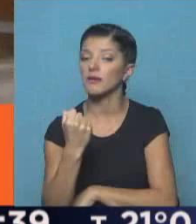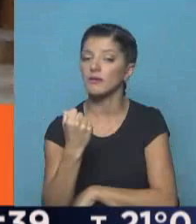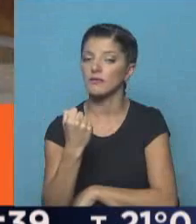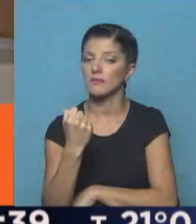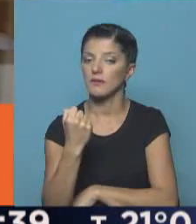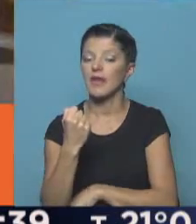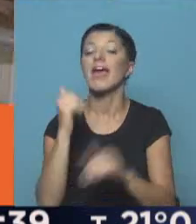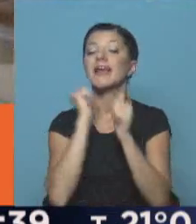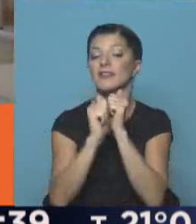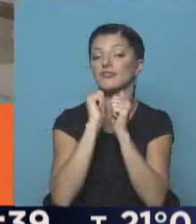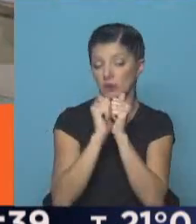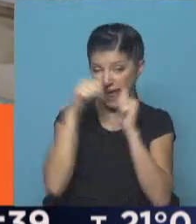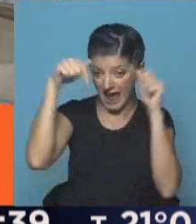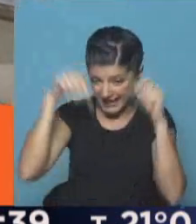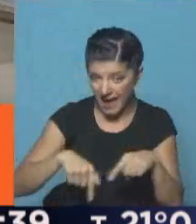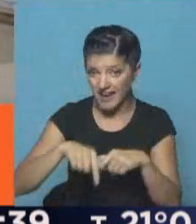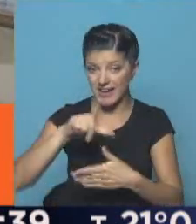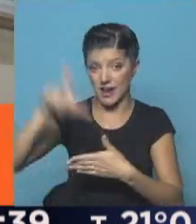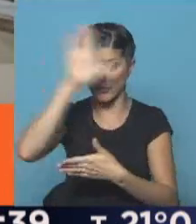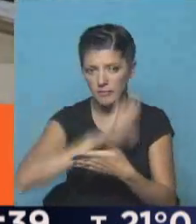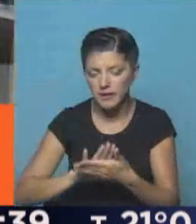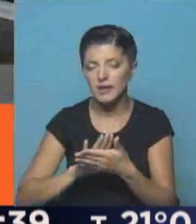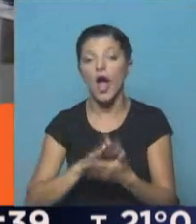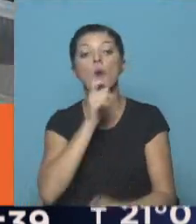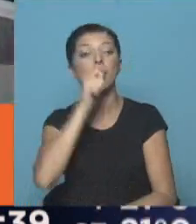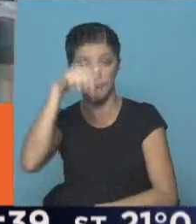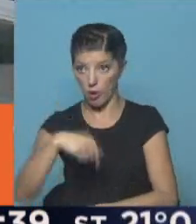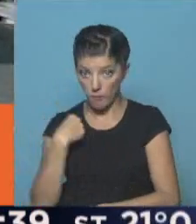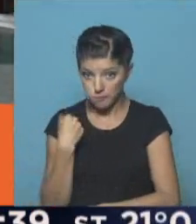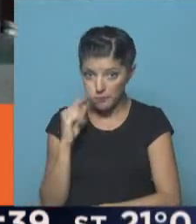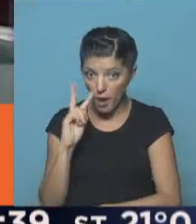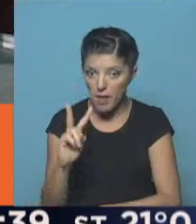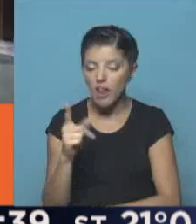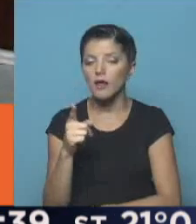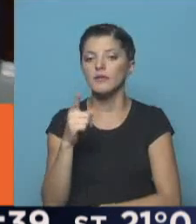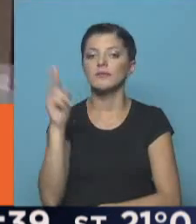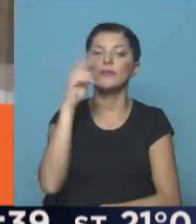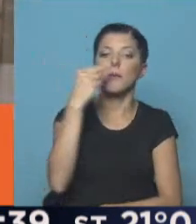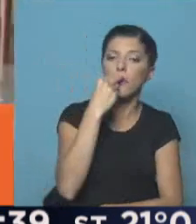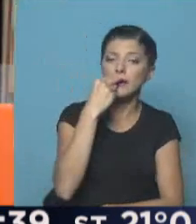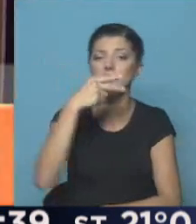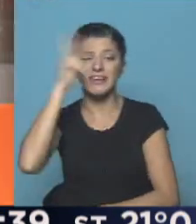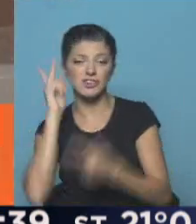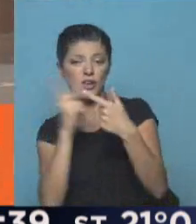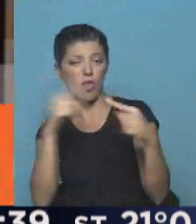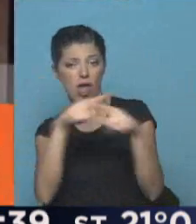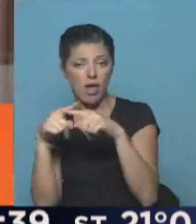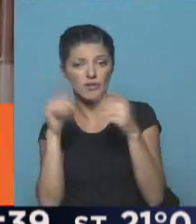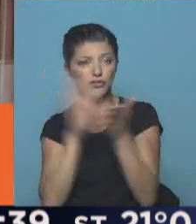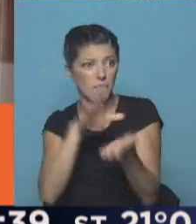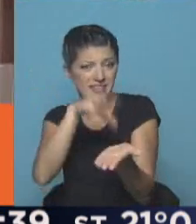legado histórico aquí en la región, es decir, peleas. Hoy día vemos que todavía Bolivia y Chile están peleando por el